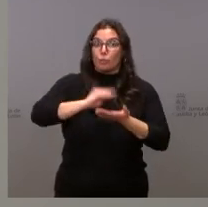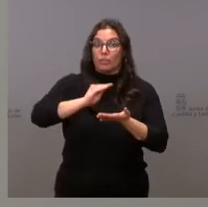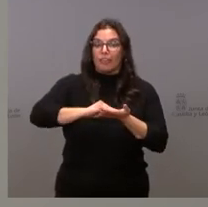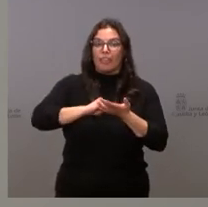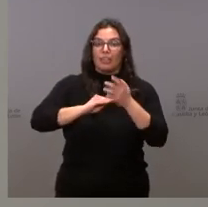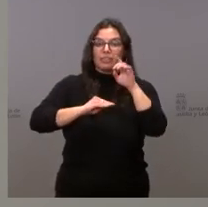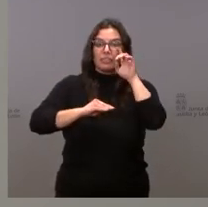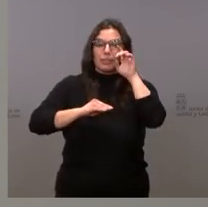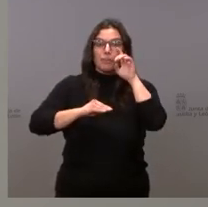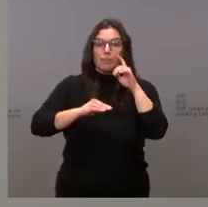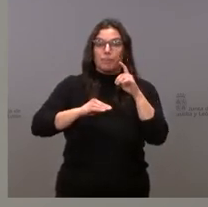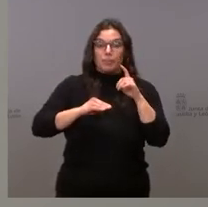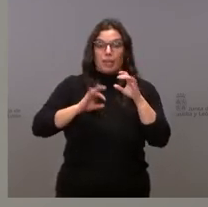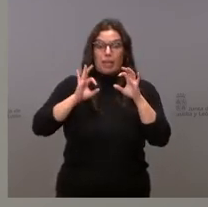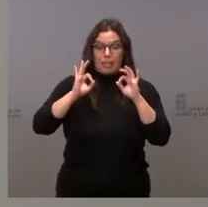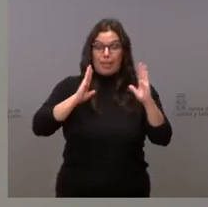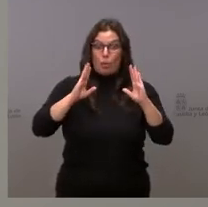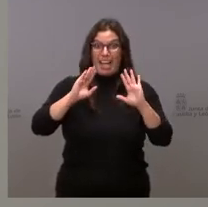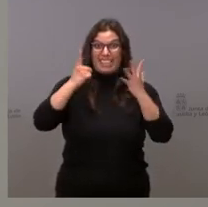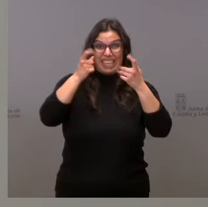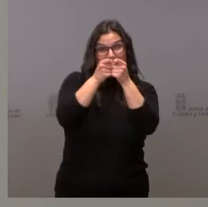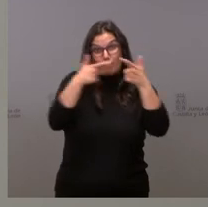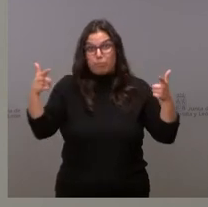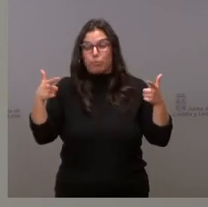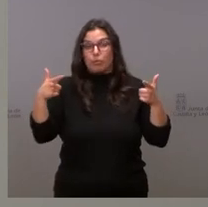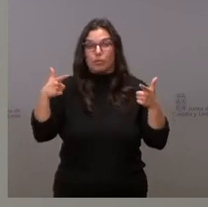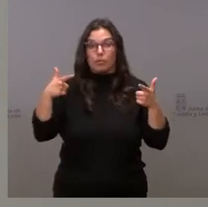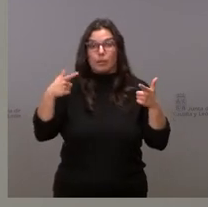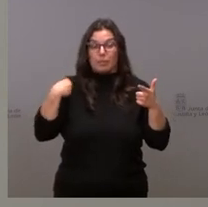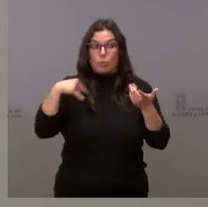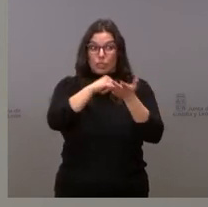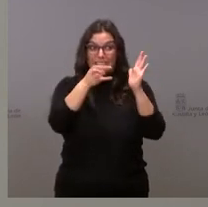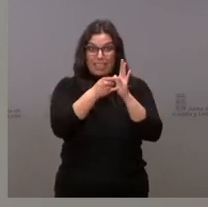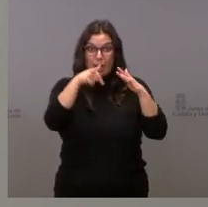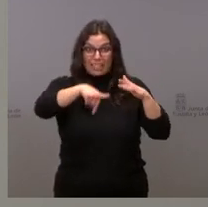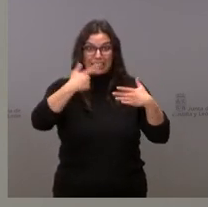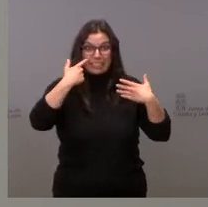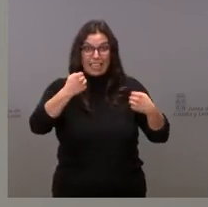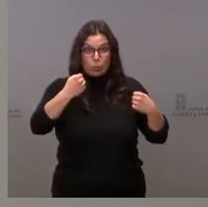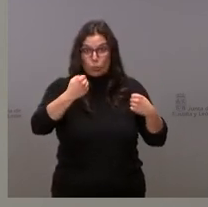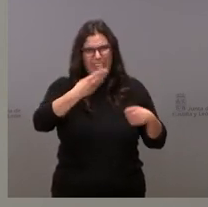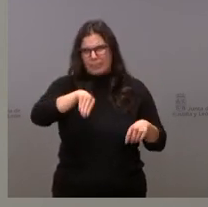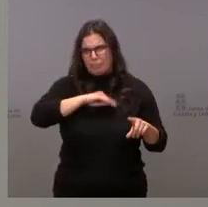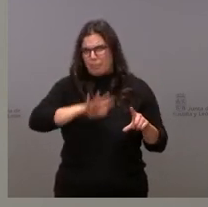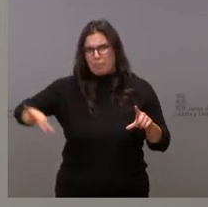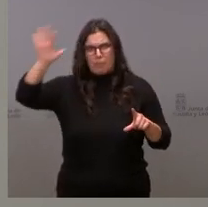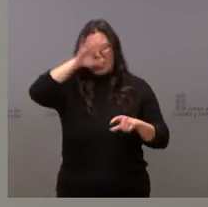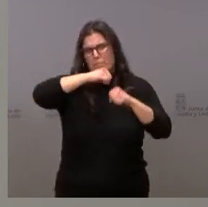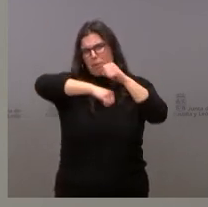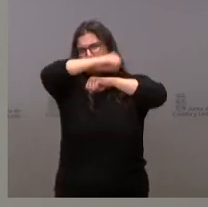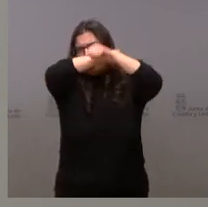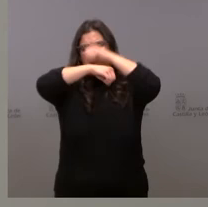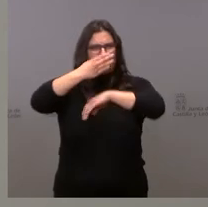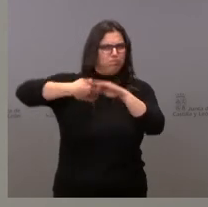de esta ola epidémica la capacidad de diagnóstica del sistema en castilla y león y en el resto del país se ha visto superada es